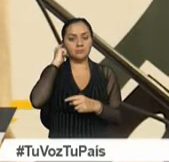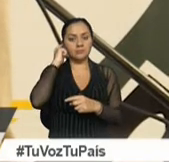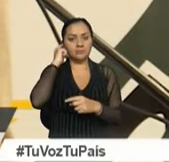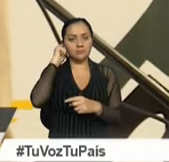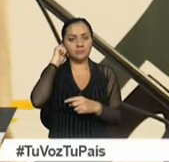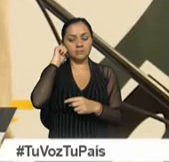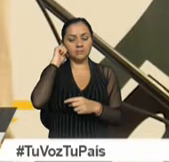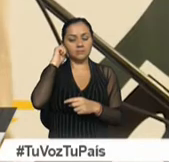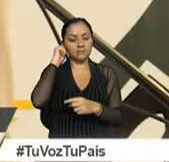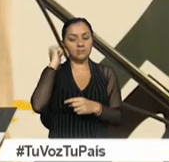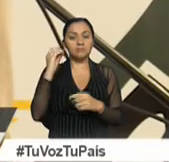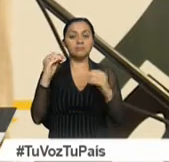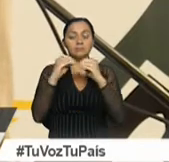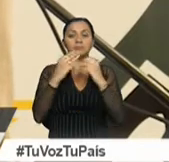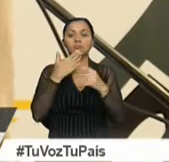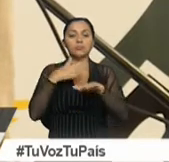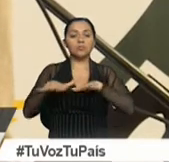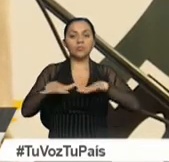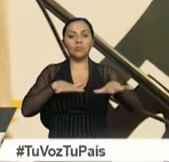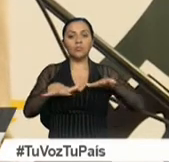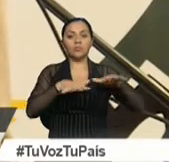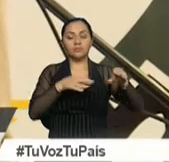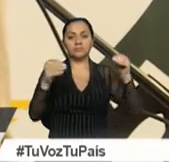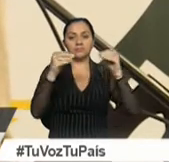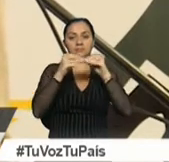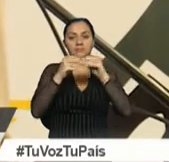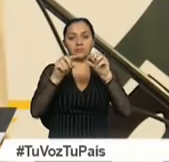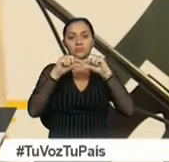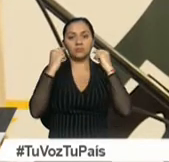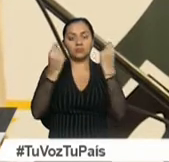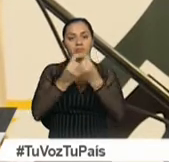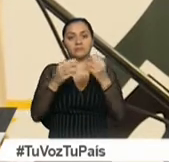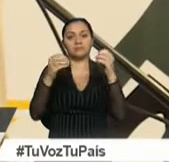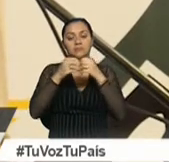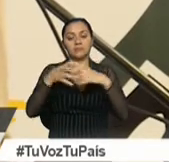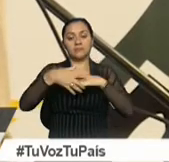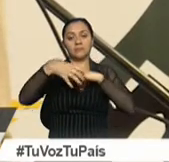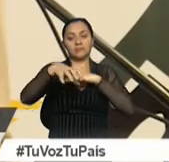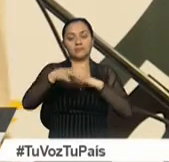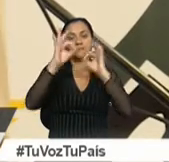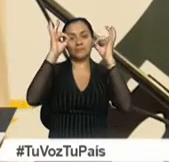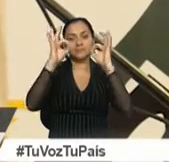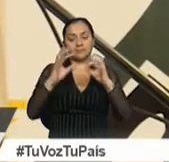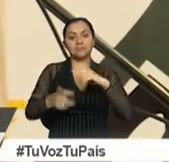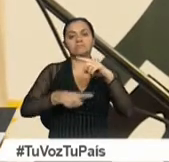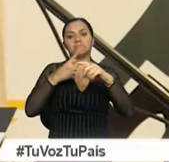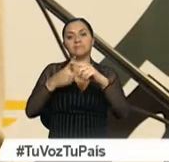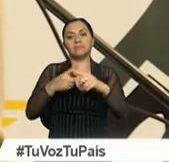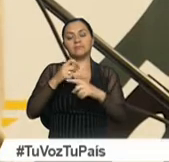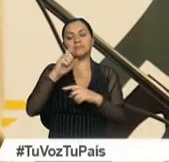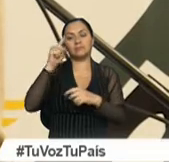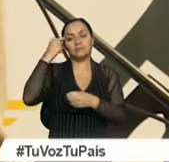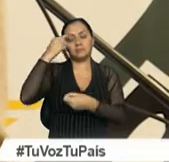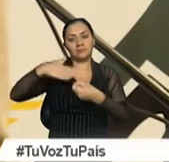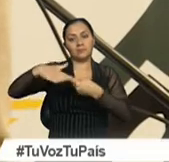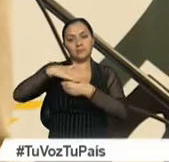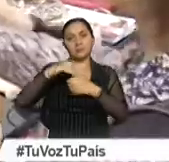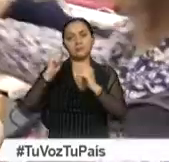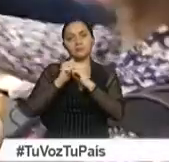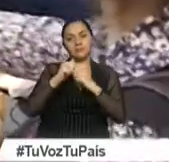calzado a través de la coordinación con los gremios, con el sector financiero, con el Estado y con la